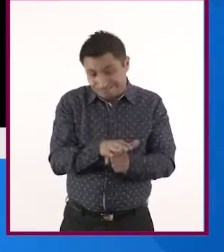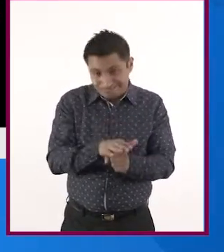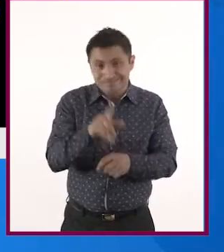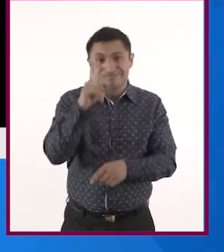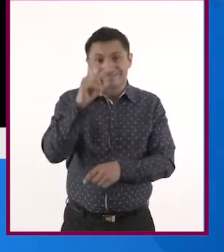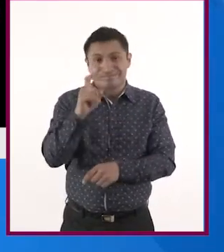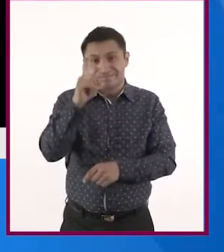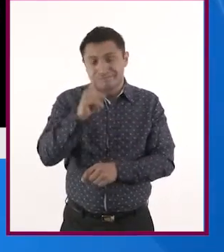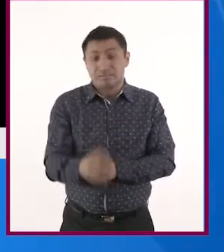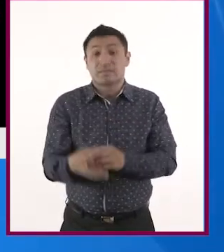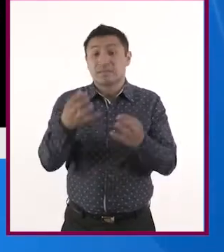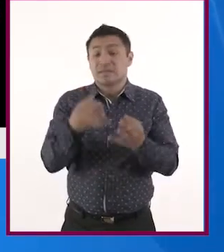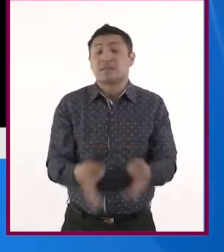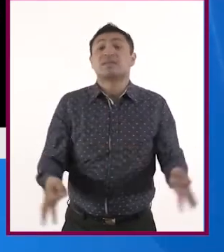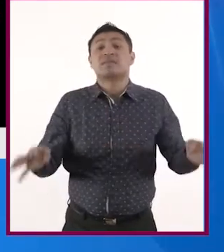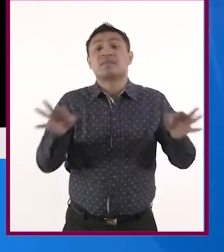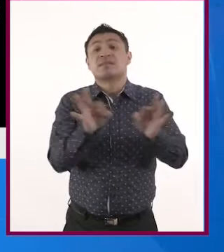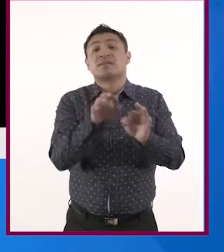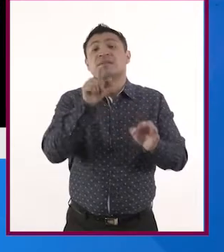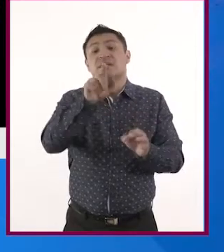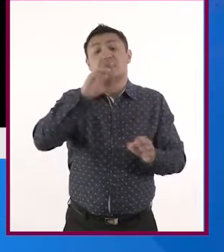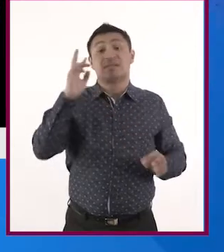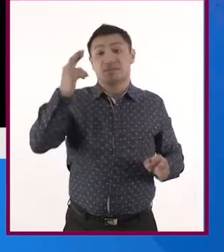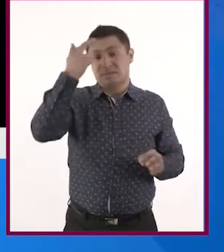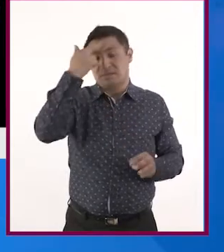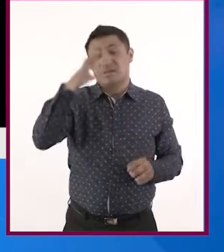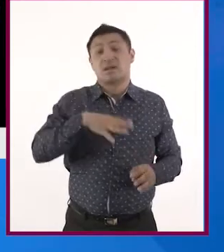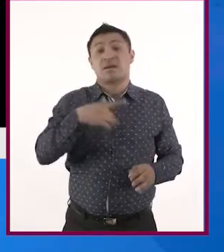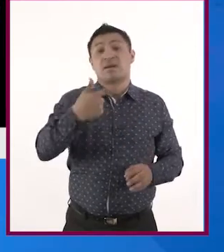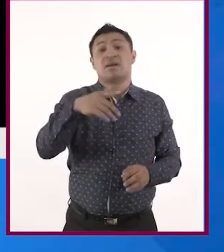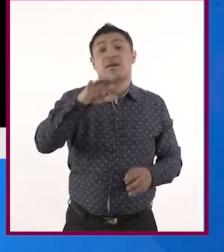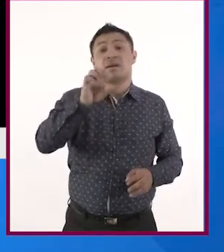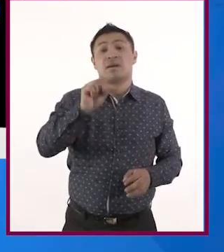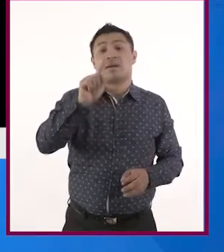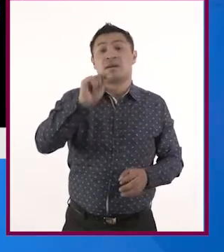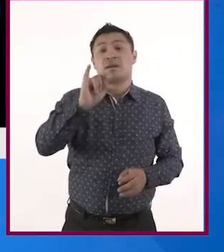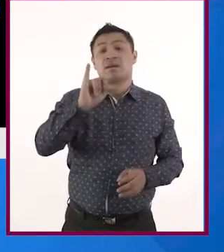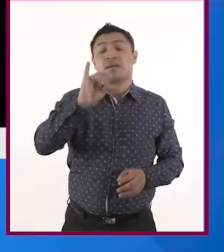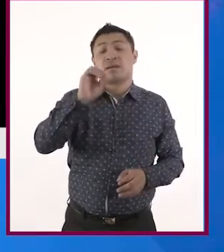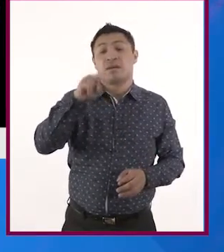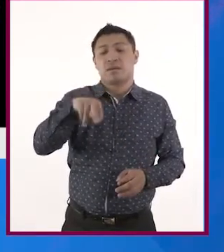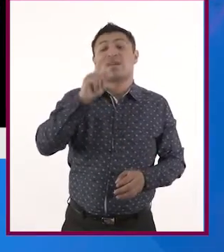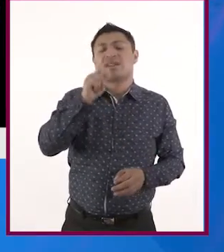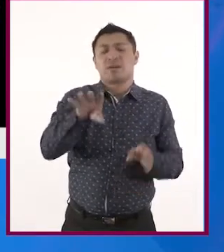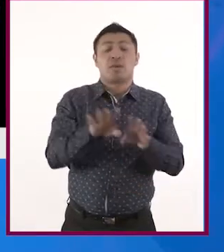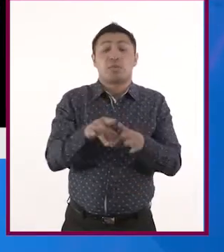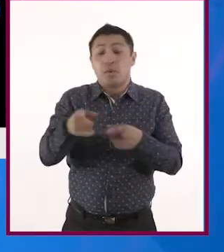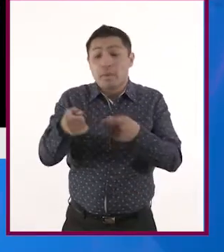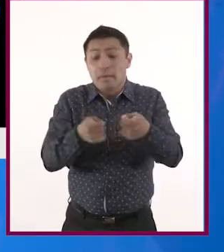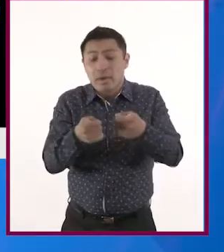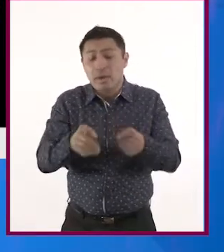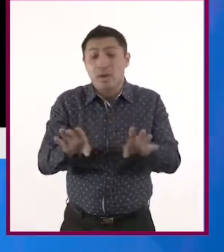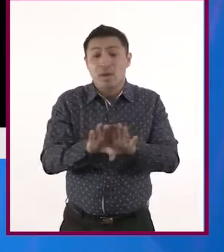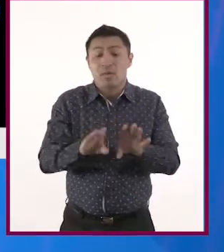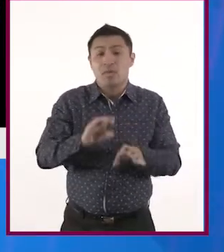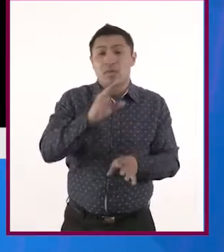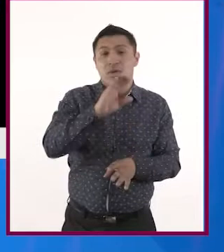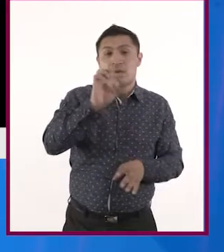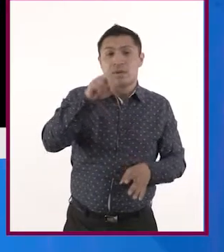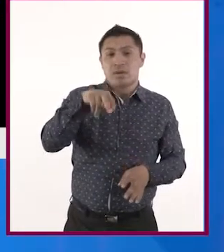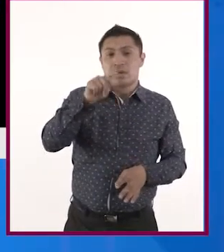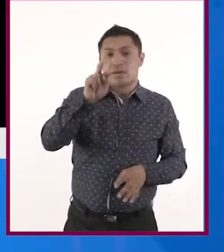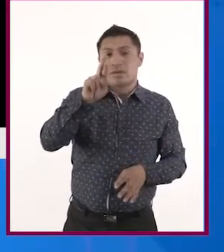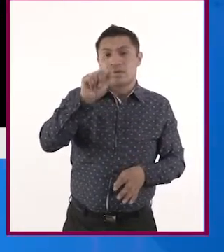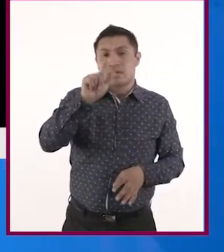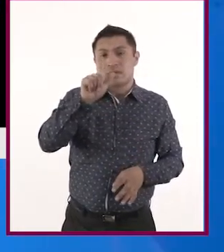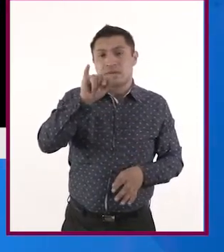importante recalcar que hay una gestión de carácter absolutamente centralizada, y eso no permite, lo que